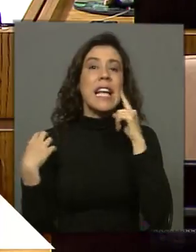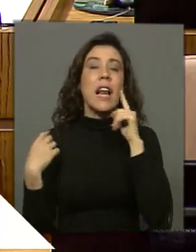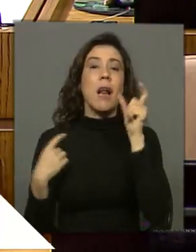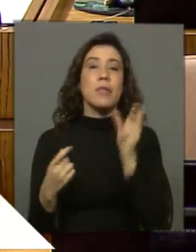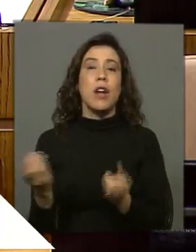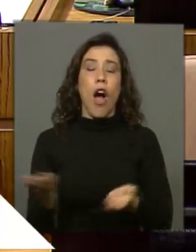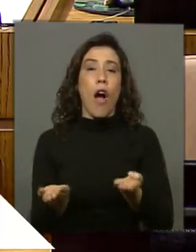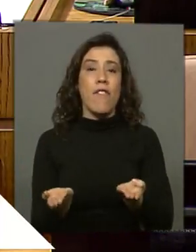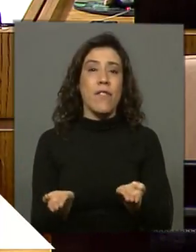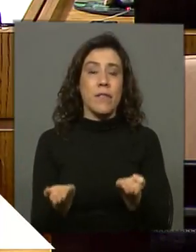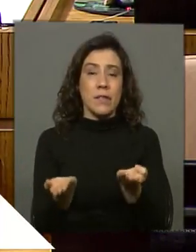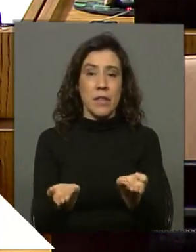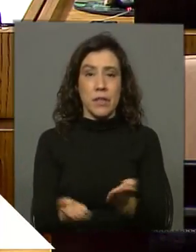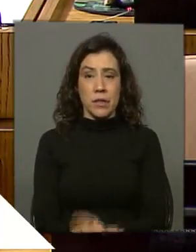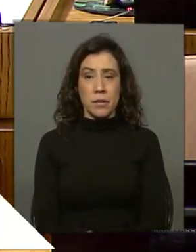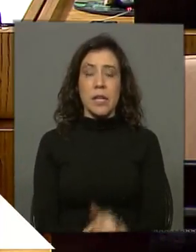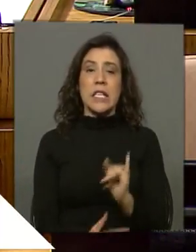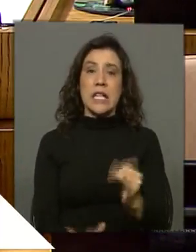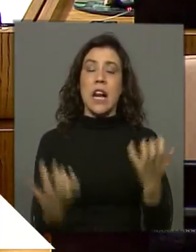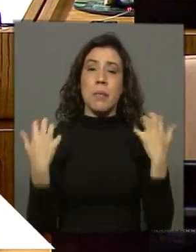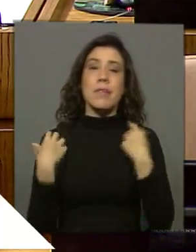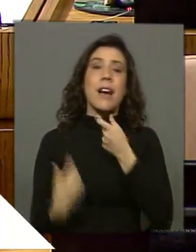en que si es responsable